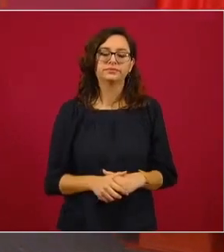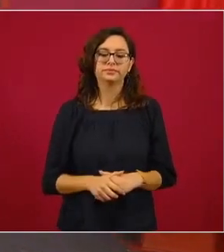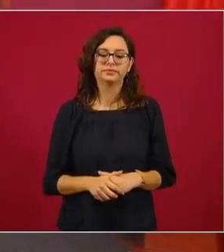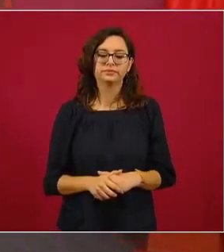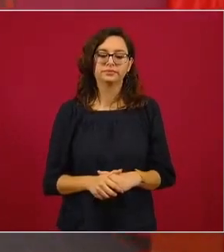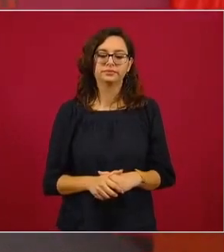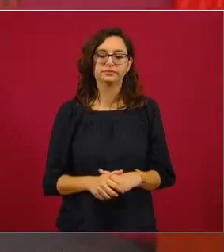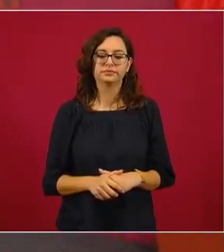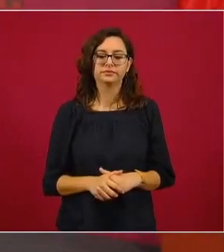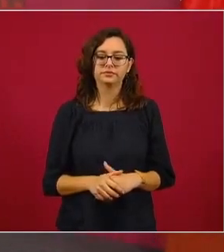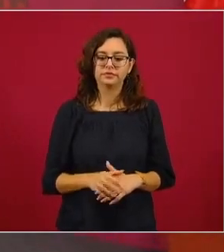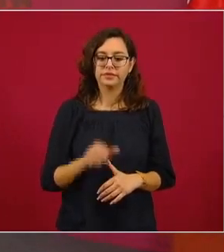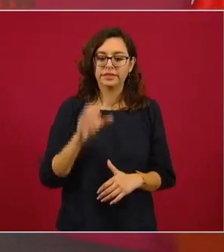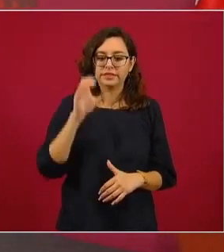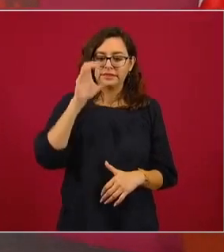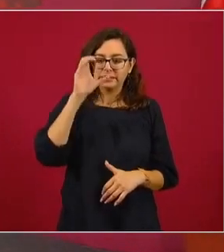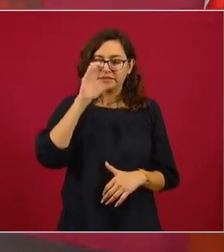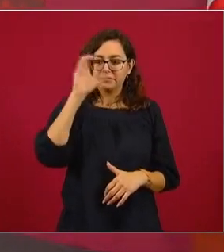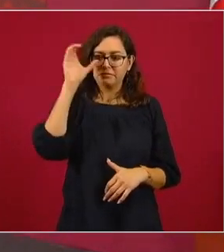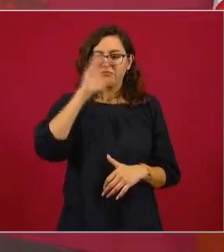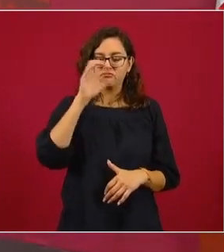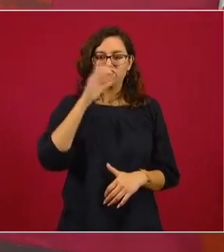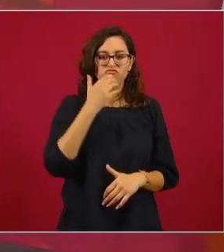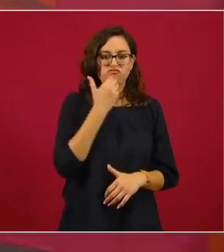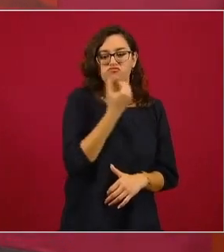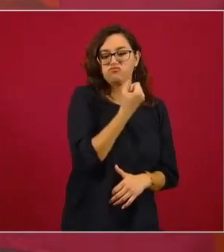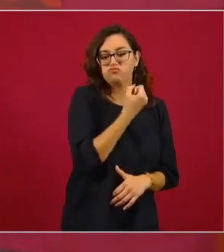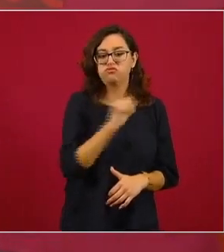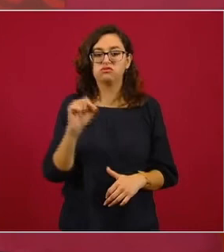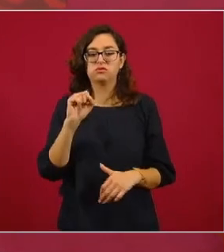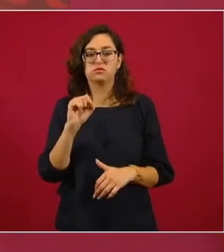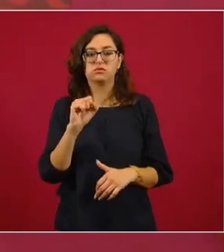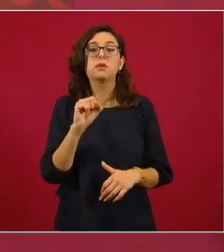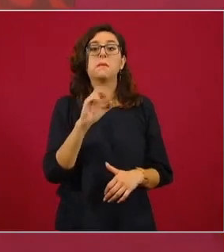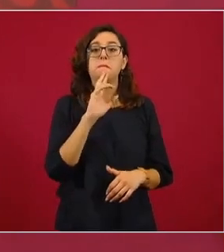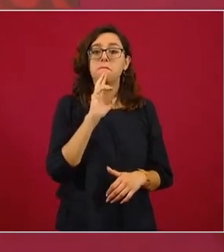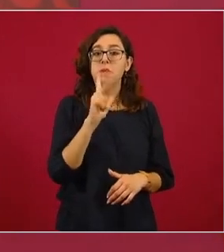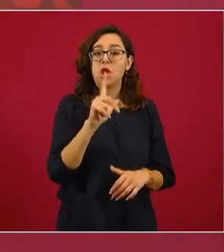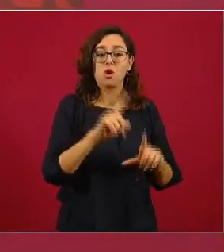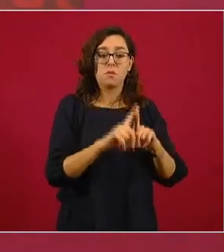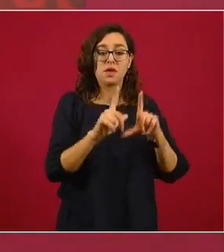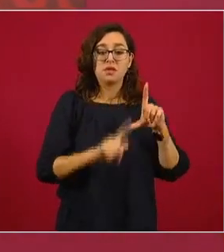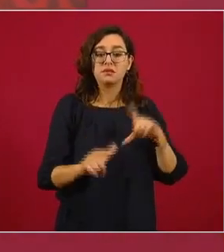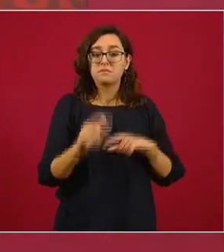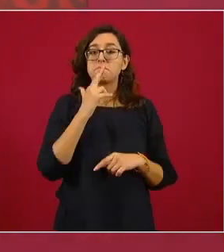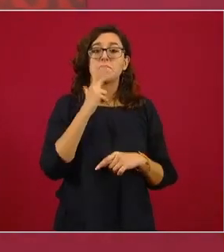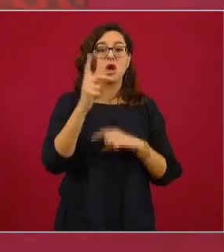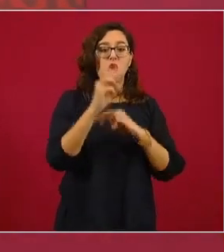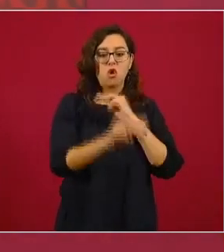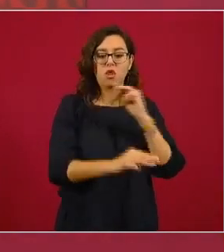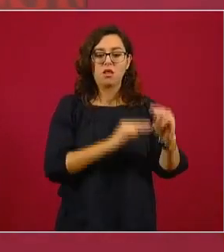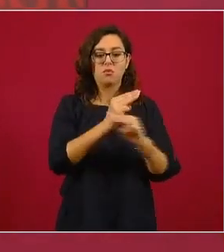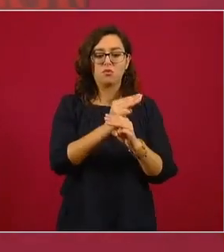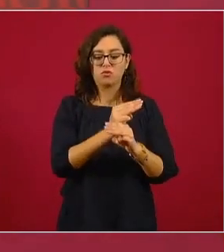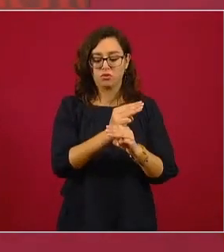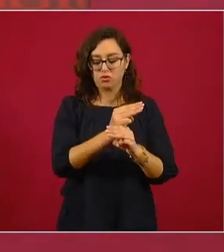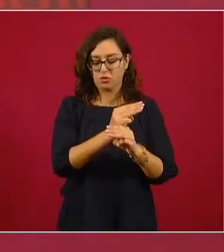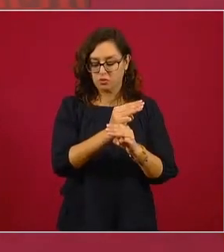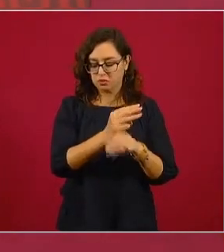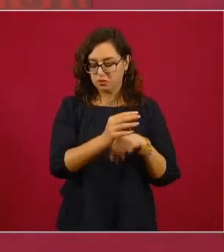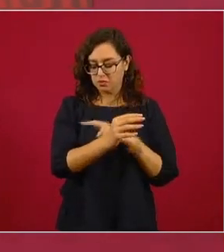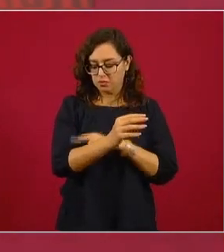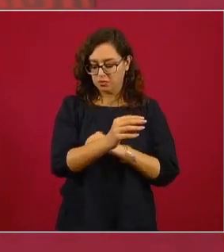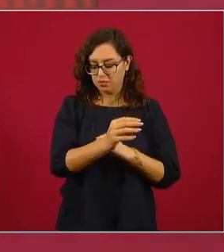y de los mejores científicos también del mundo. No creo que haya